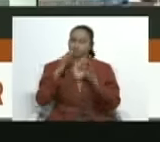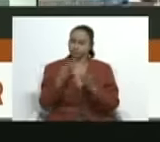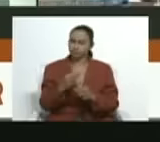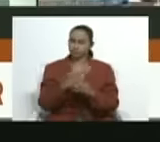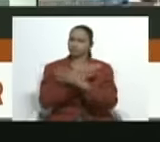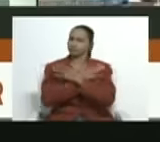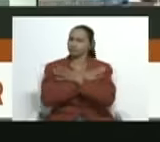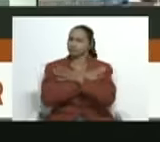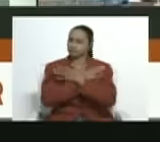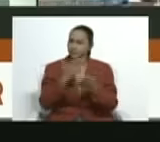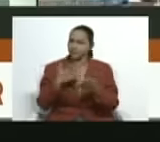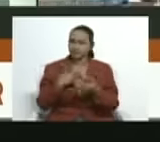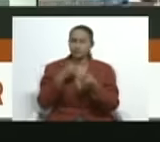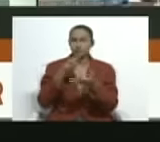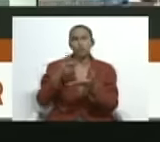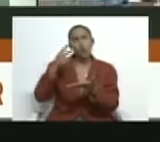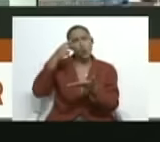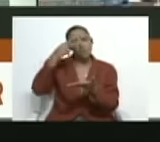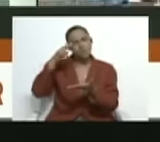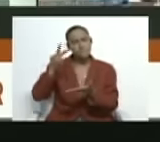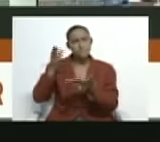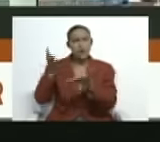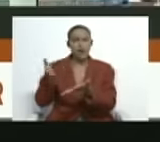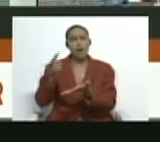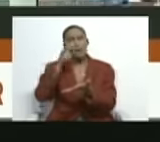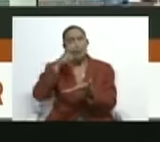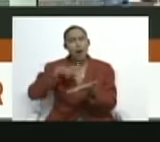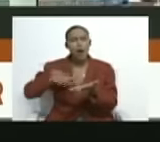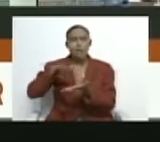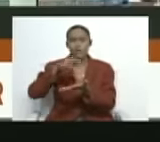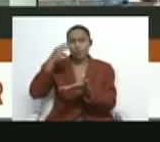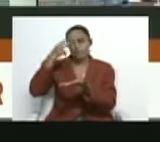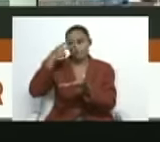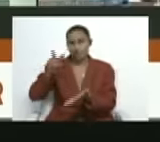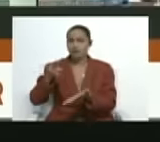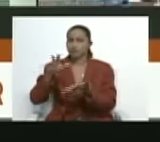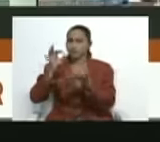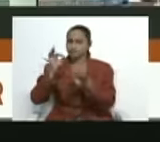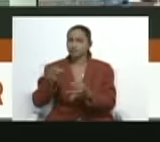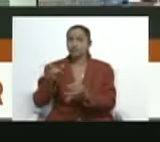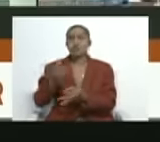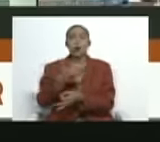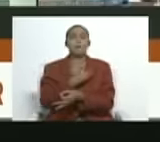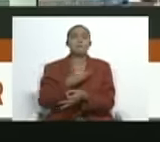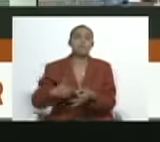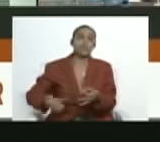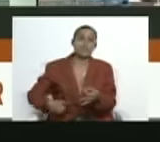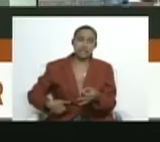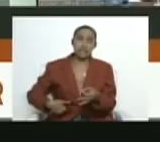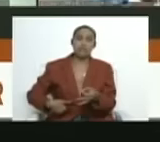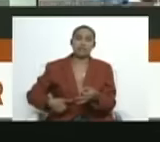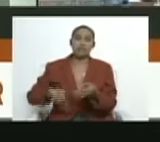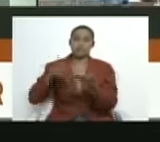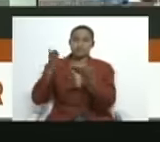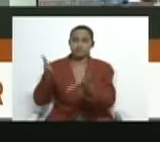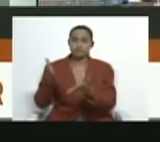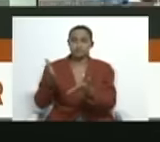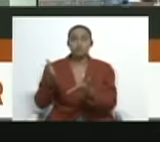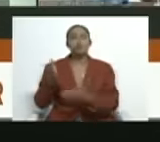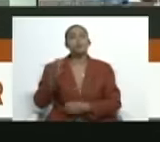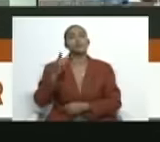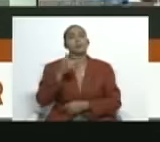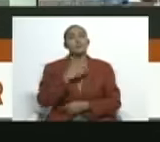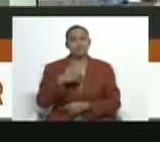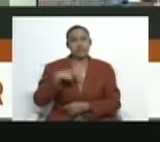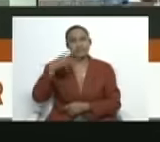solidaridad con México, con el pueblo mexicano, con el hermano presidente Andrés Manuel López Obrador